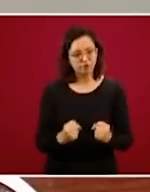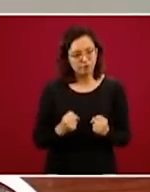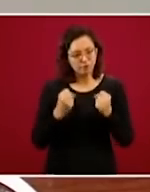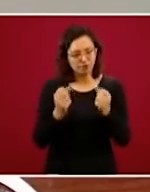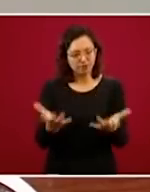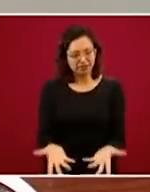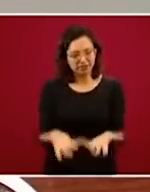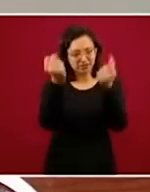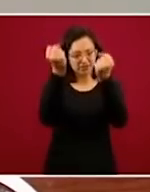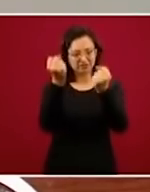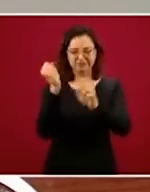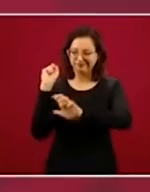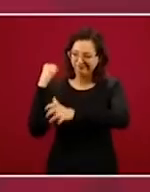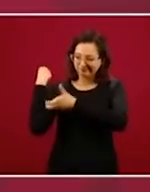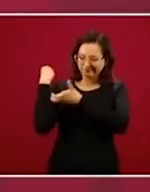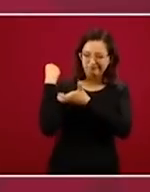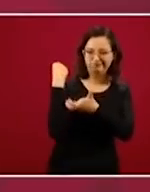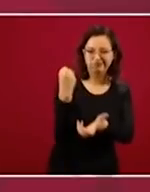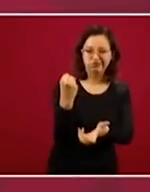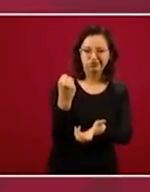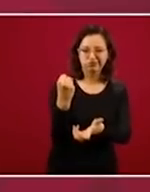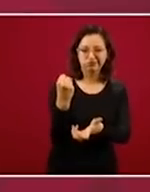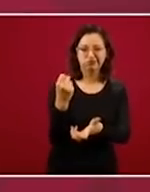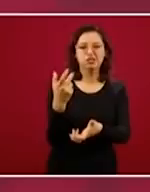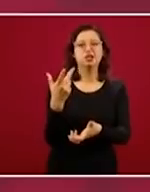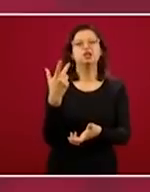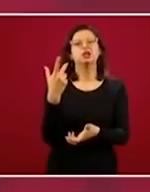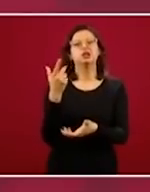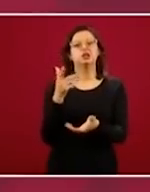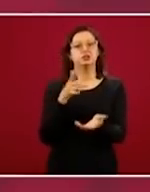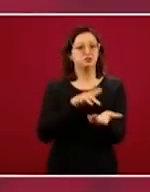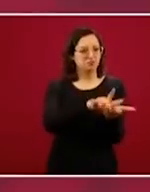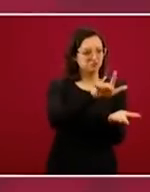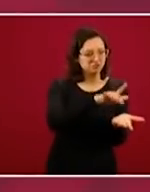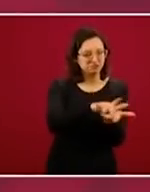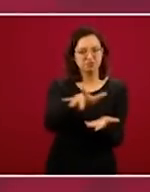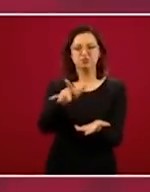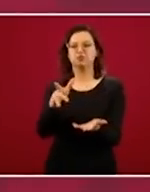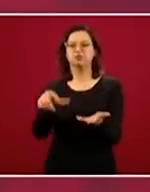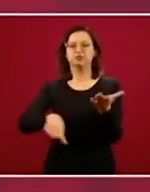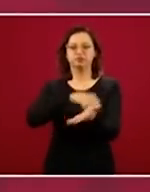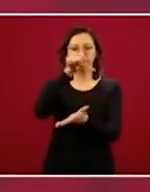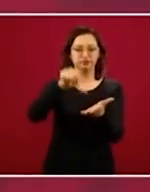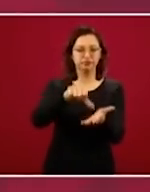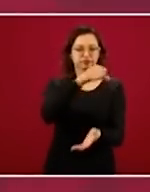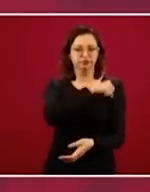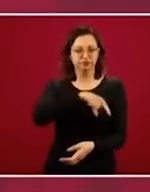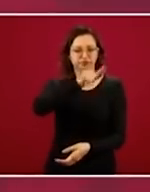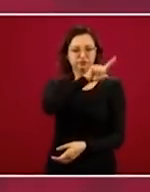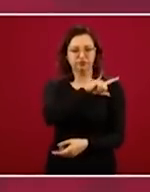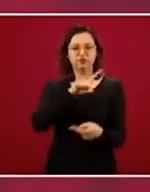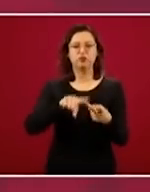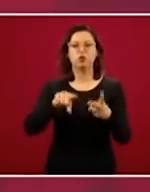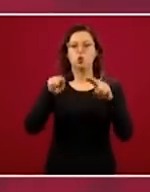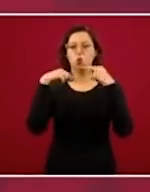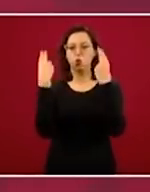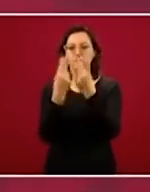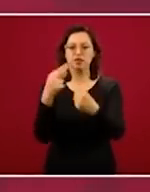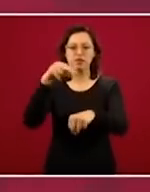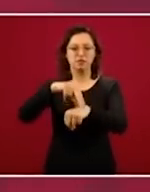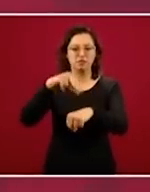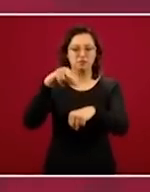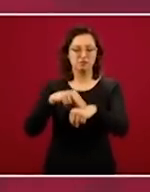y vamos a invertir en centros de salud unidades médicas de primer